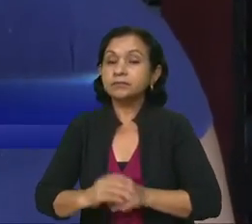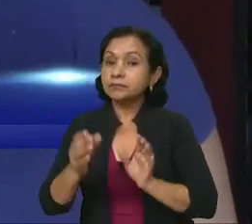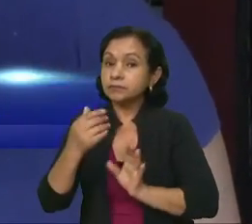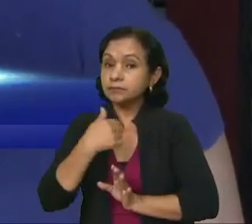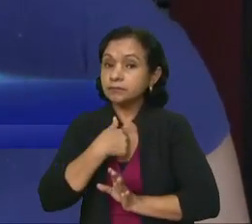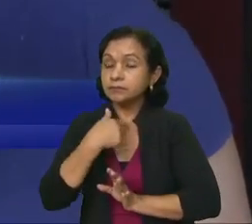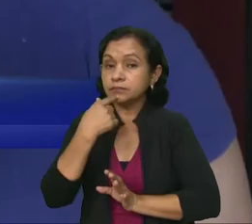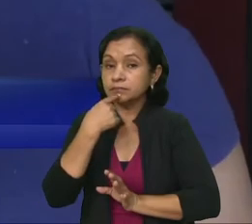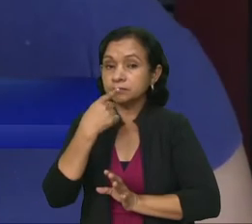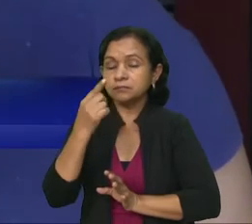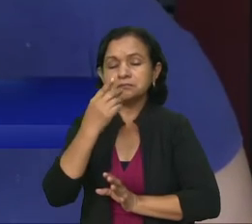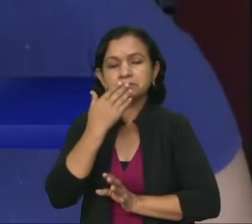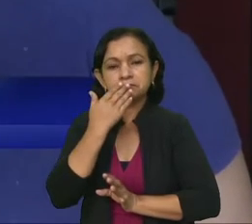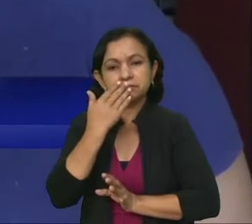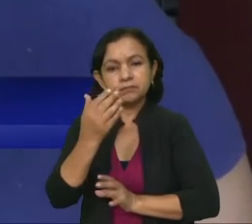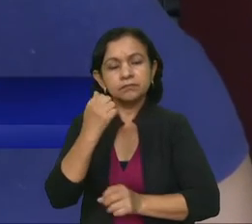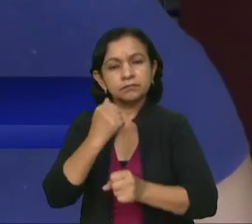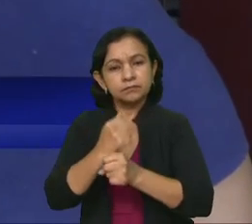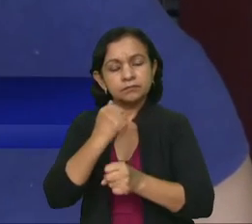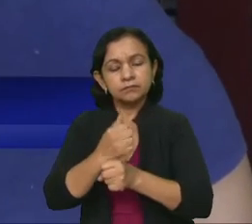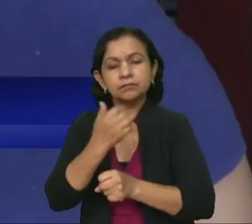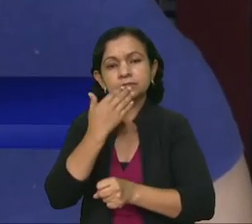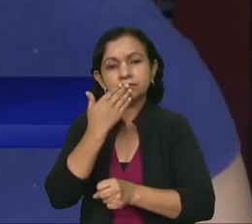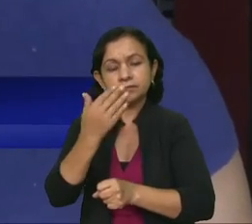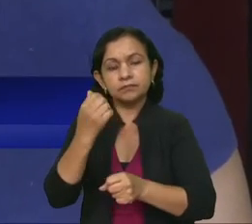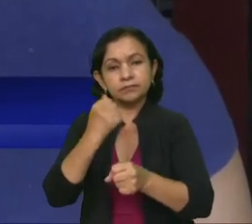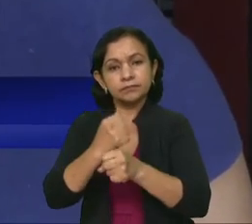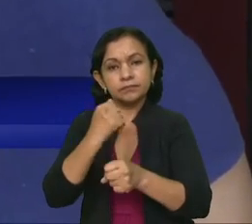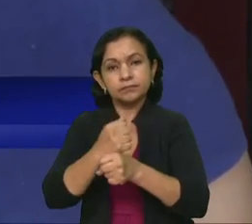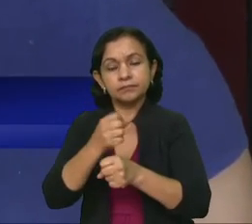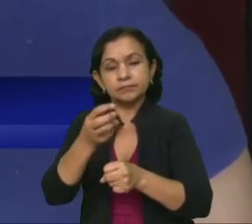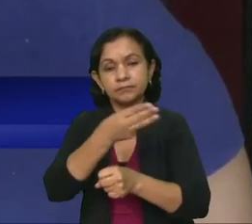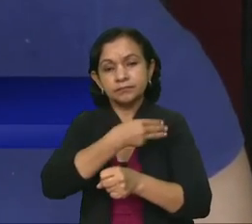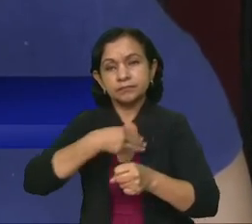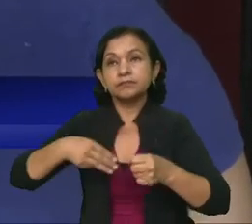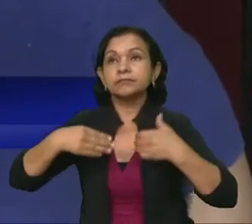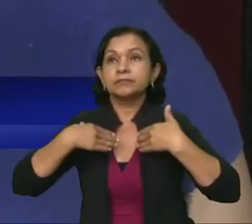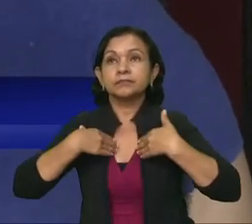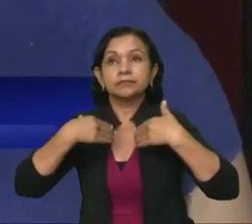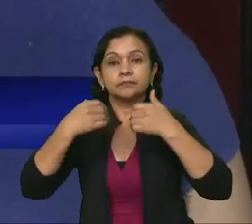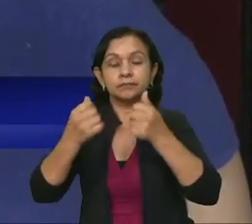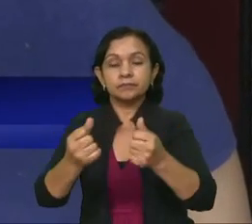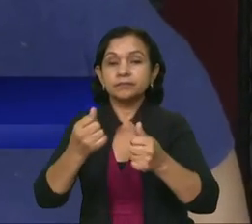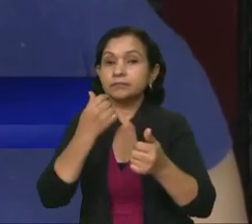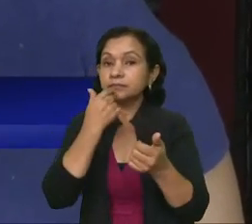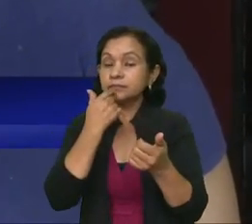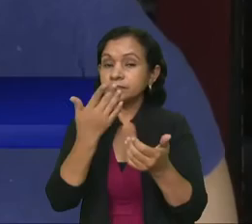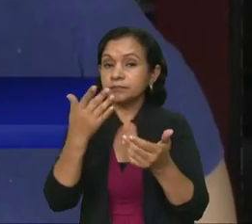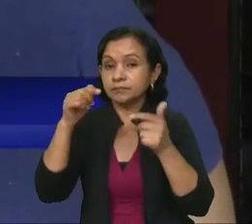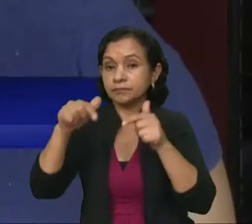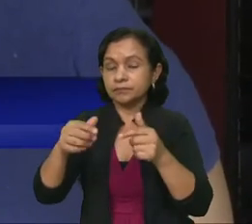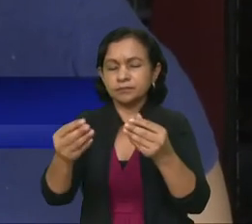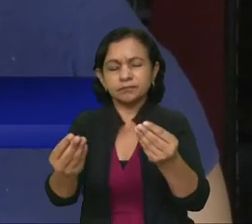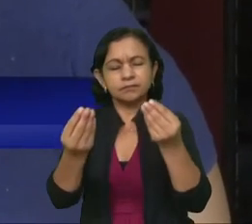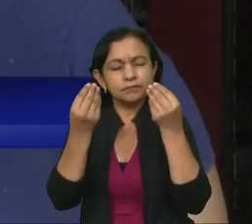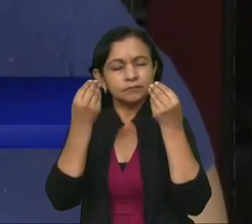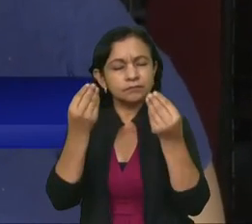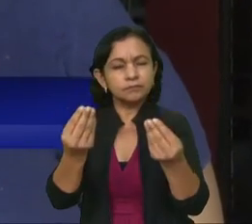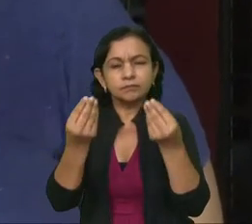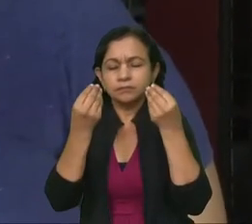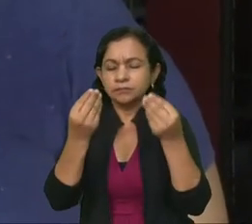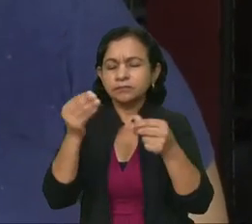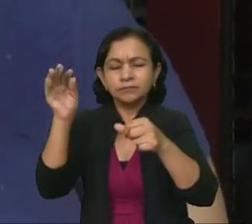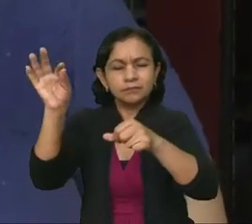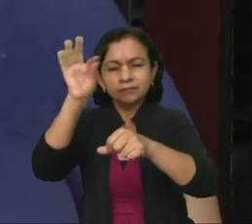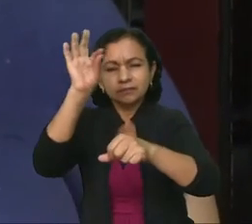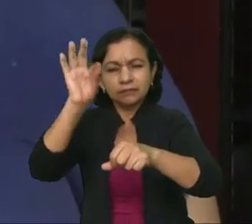que es excelente, es una excelente labor la que está haciendo el MINSA, debido a que aquí hay demasiado